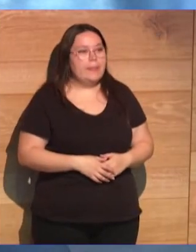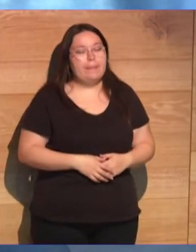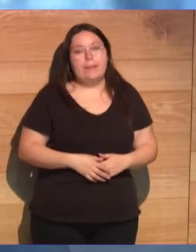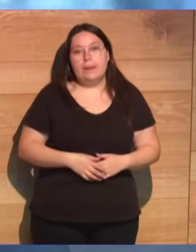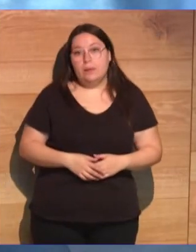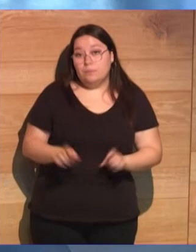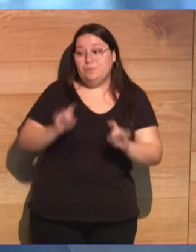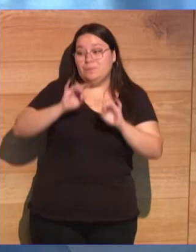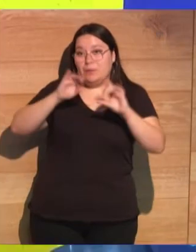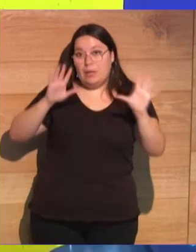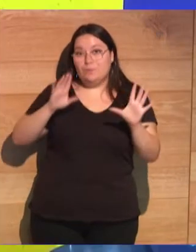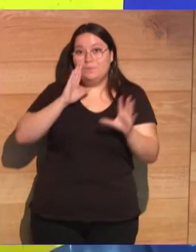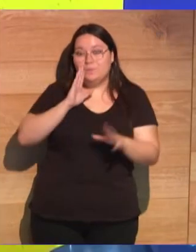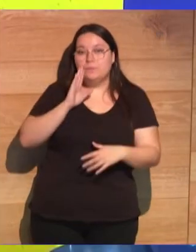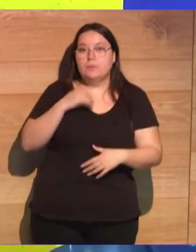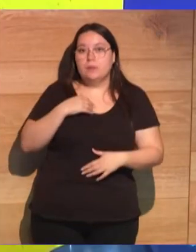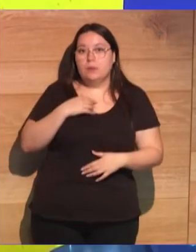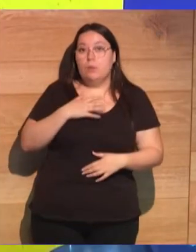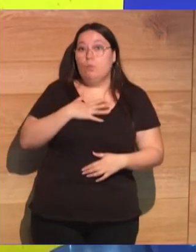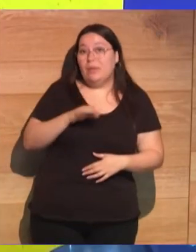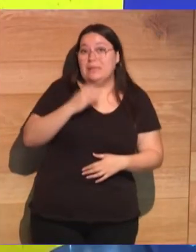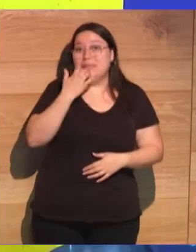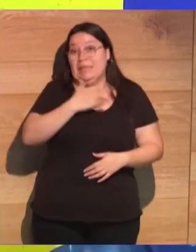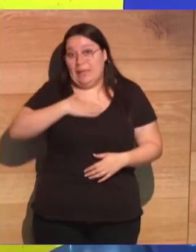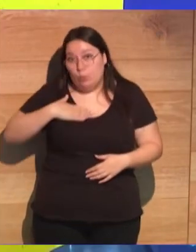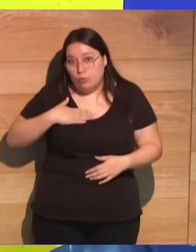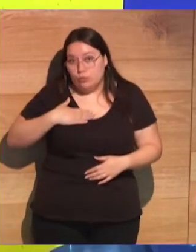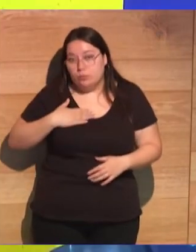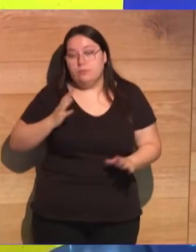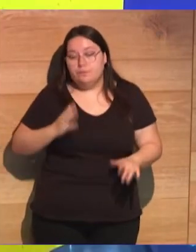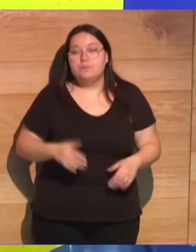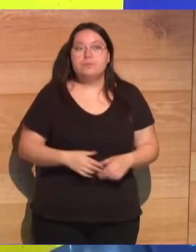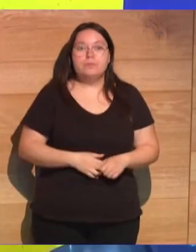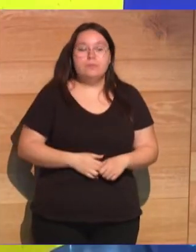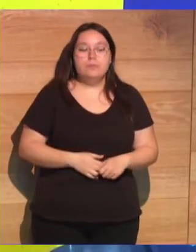Claro, al hilo de lo que he dicho, puede si queremos. Lo cierto es que